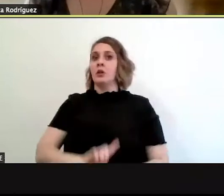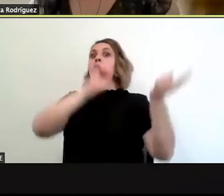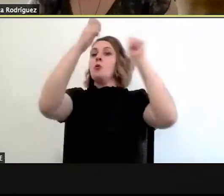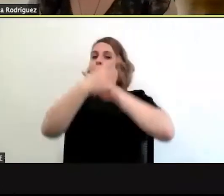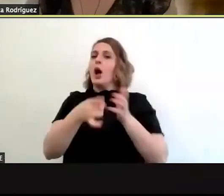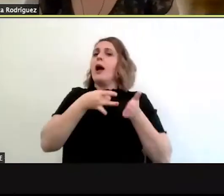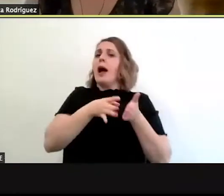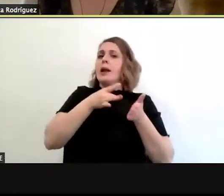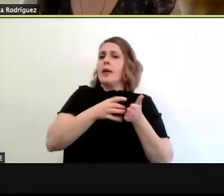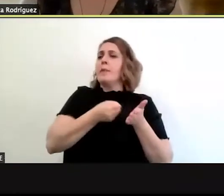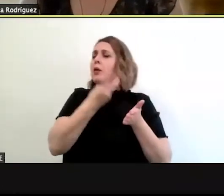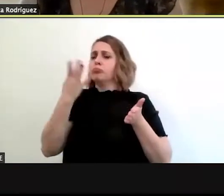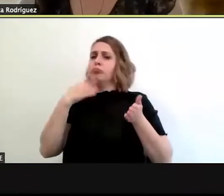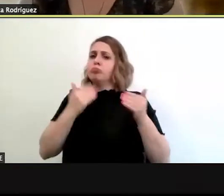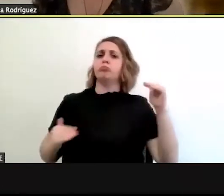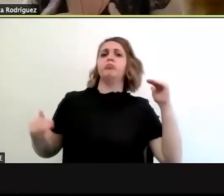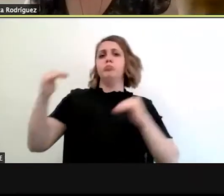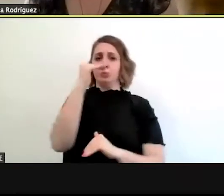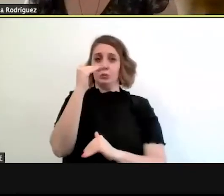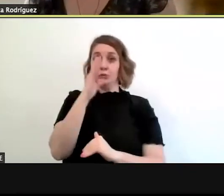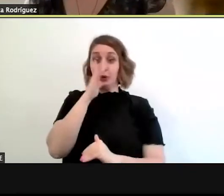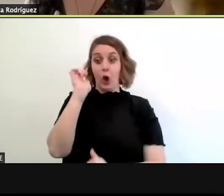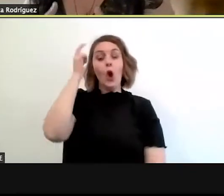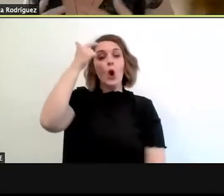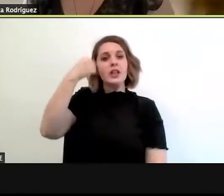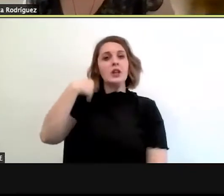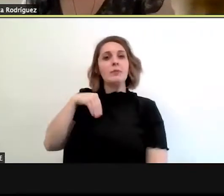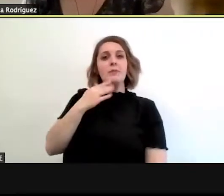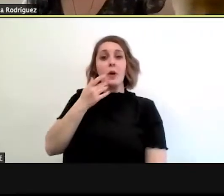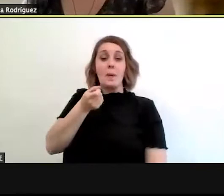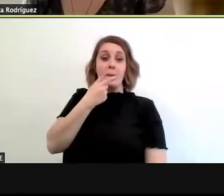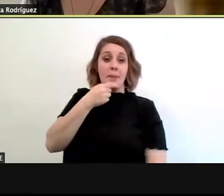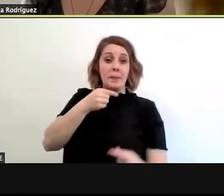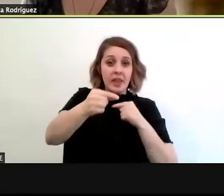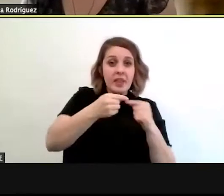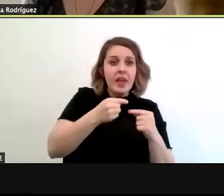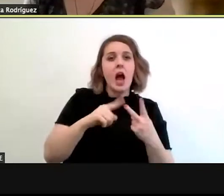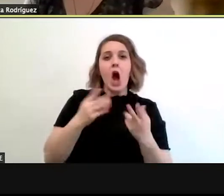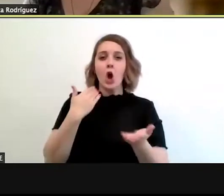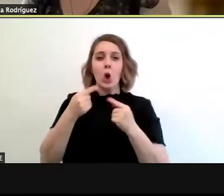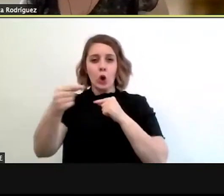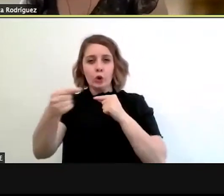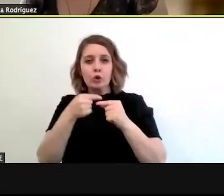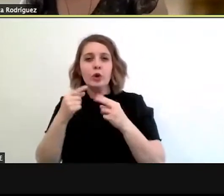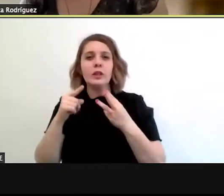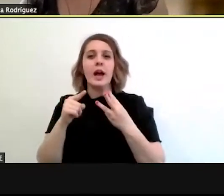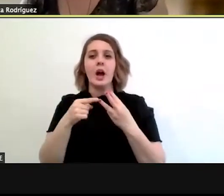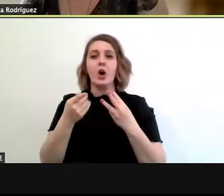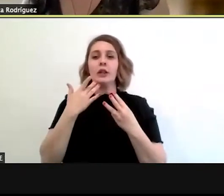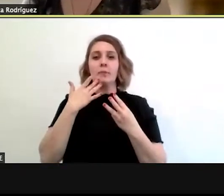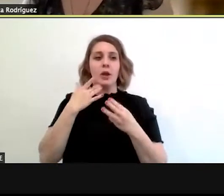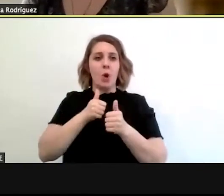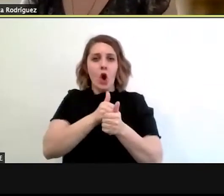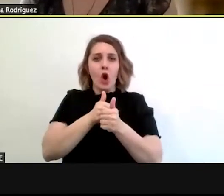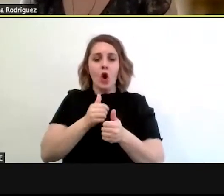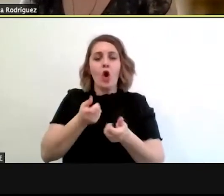cualitativo y cuantitativo. Desde conceptos como la telemedicina, la teleconsulta, la monitorización continua, es